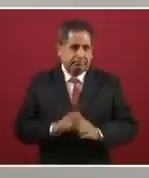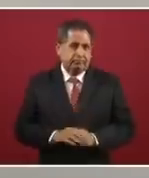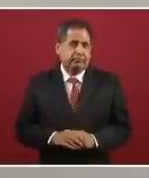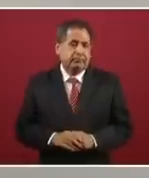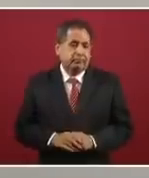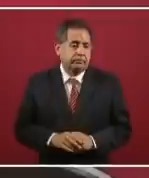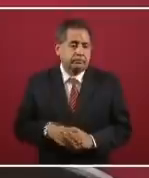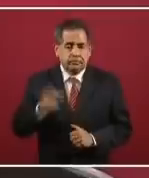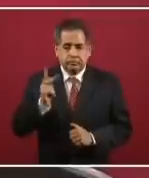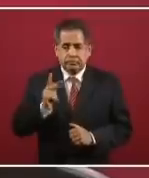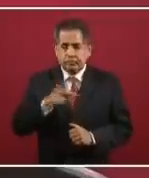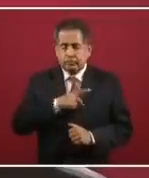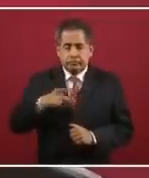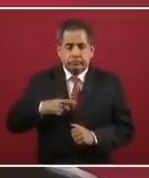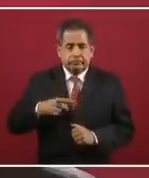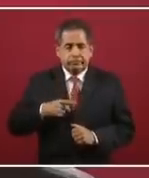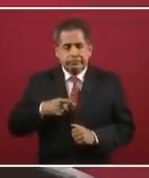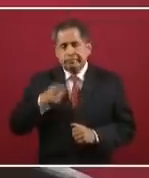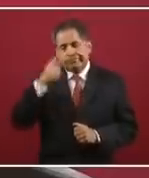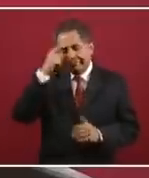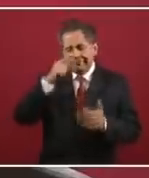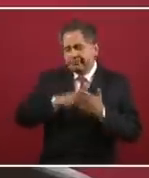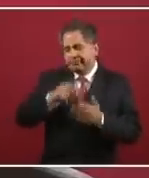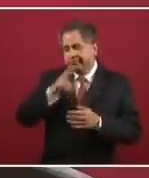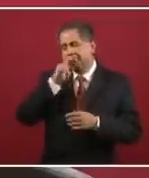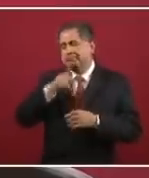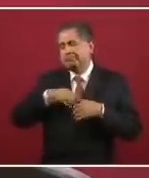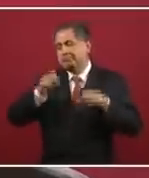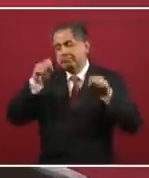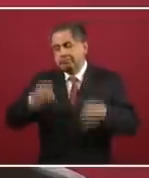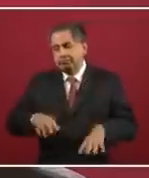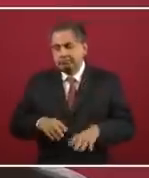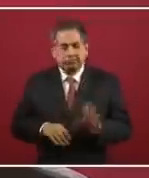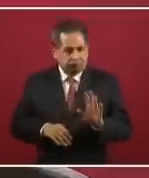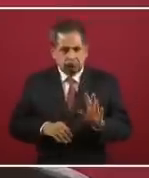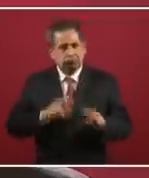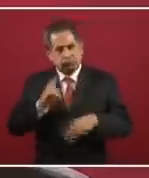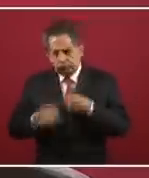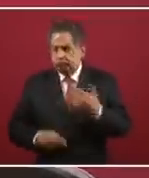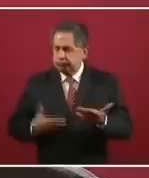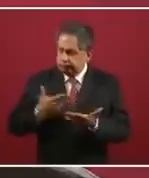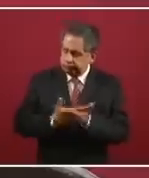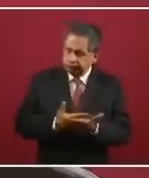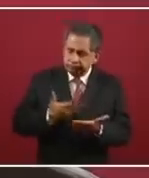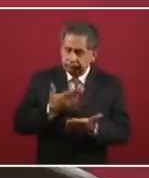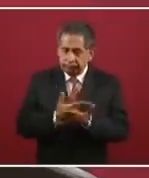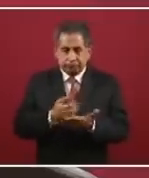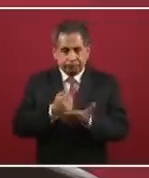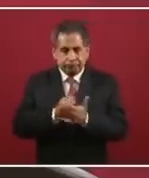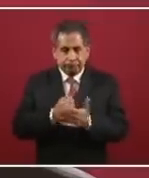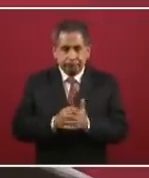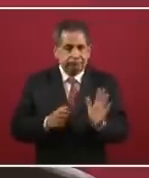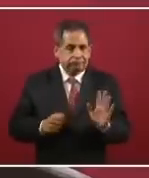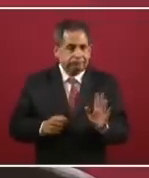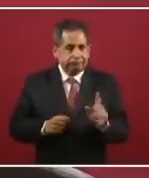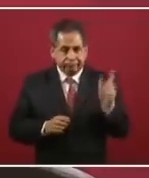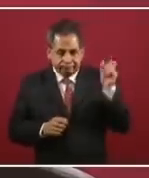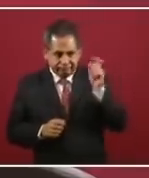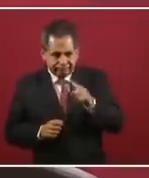Pero no por ello debemos renunciar a un objetivo que para nosotros es prioritario. El grado de dificultad no